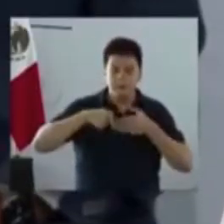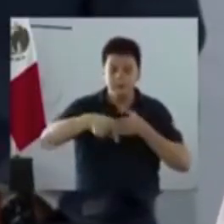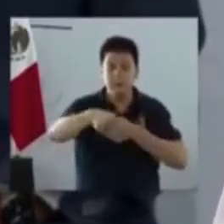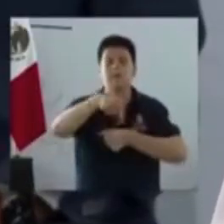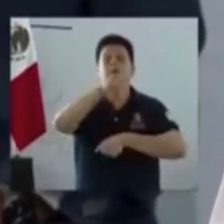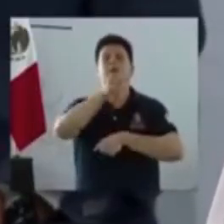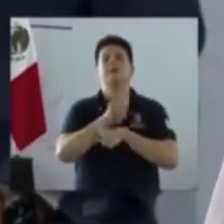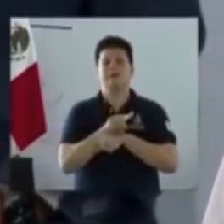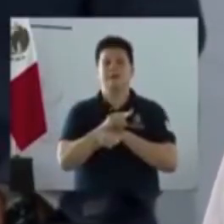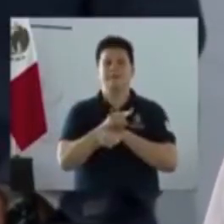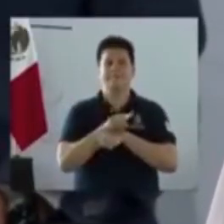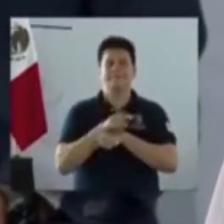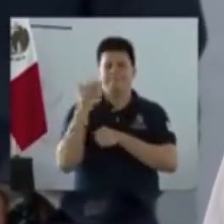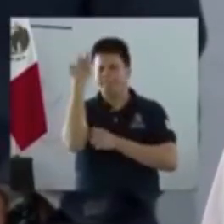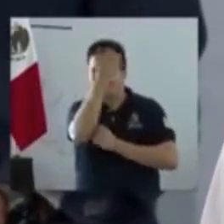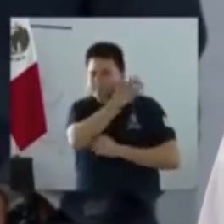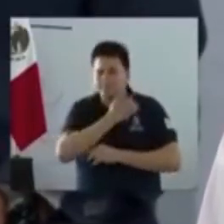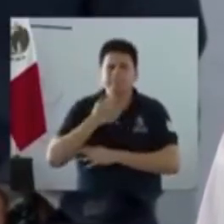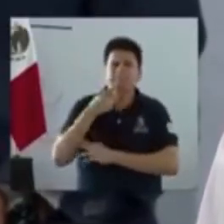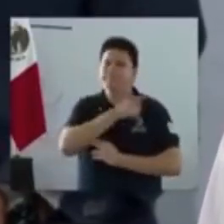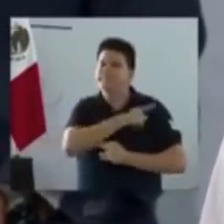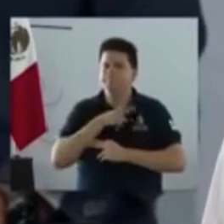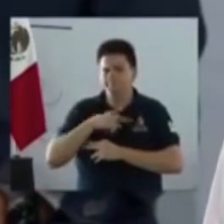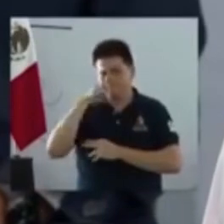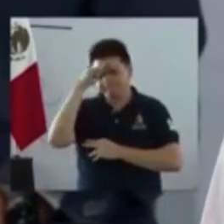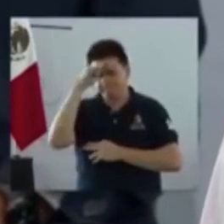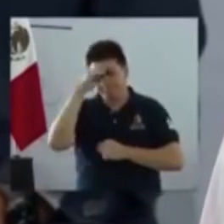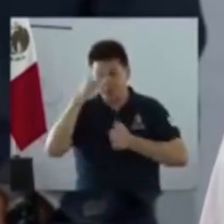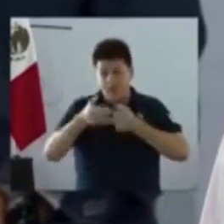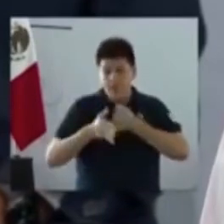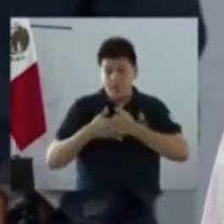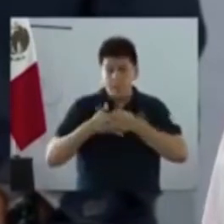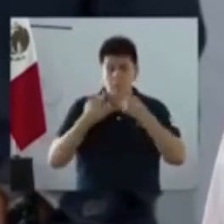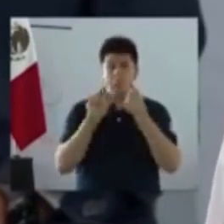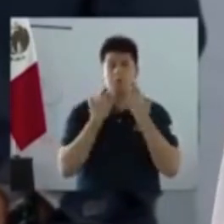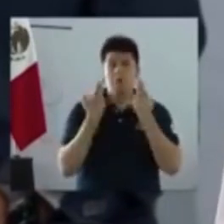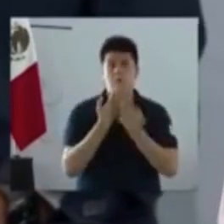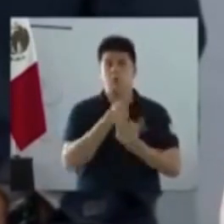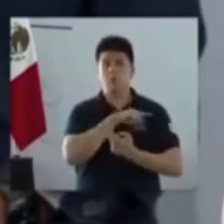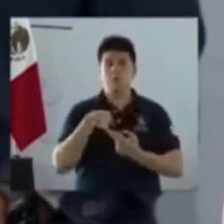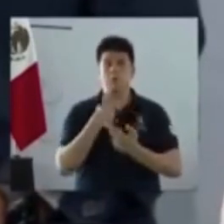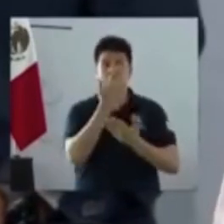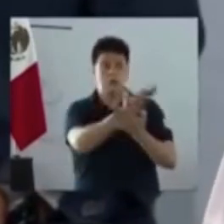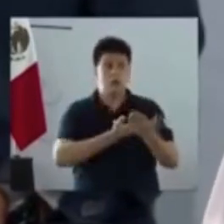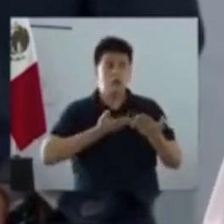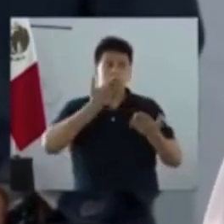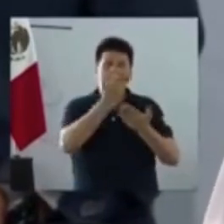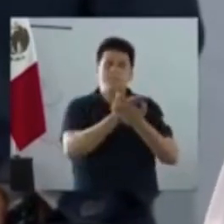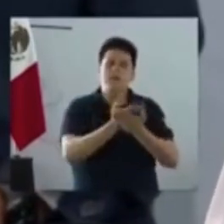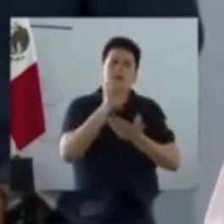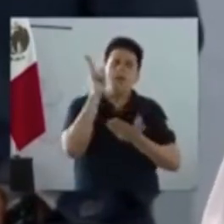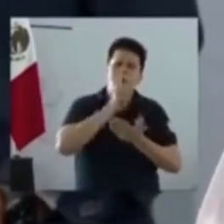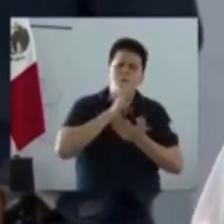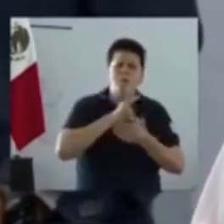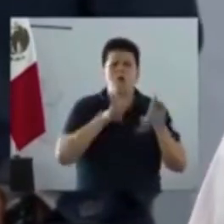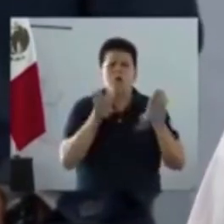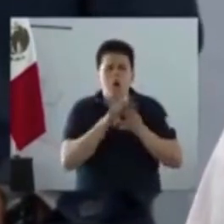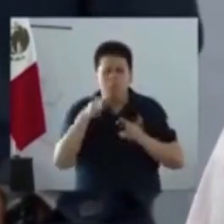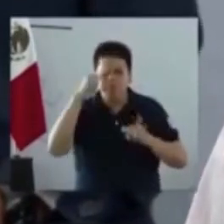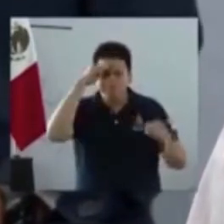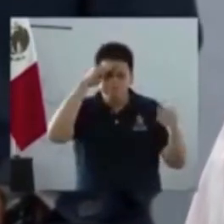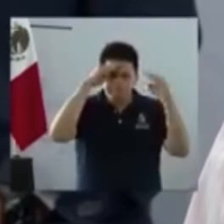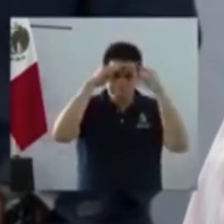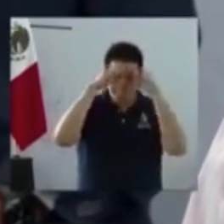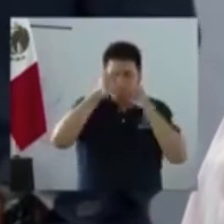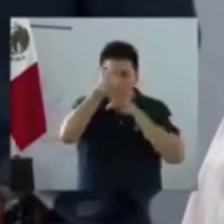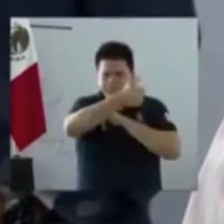Coahuila, Miguel Ángel Riquelme, informó que los estados ya diseñan protocolos de regreso a clases y, en dado caso, establecer